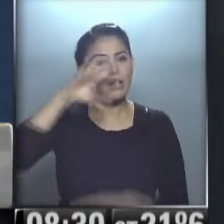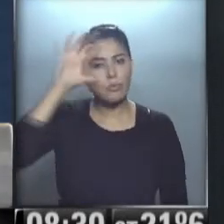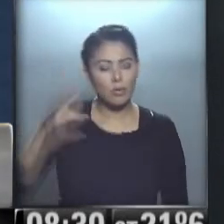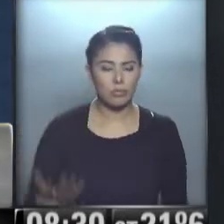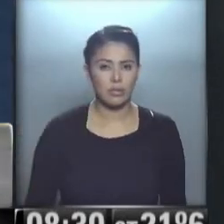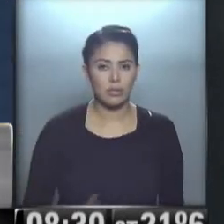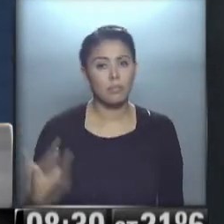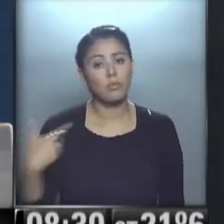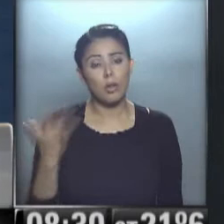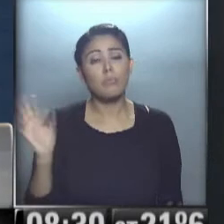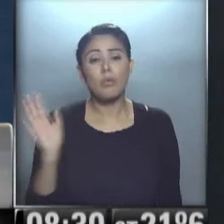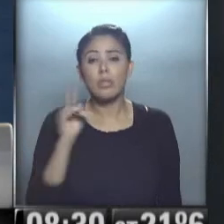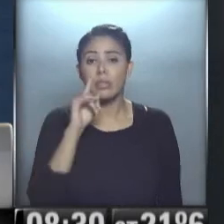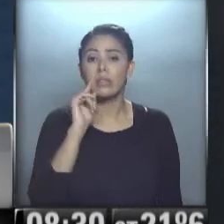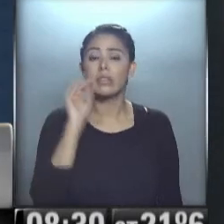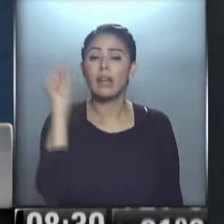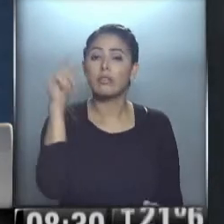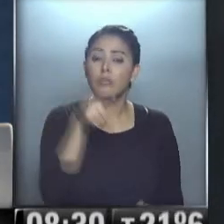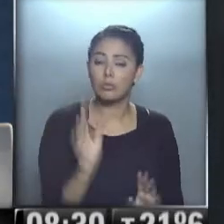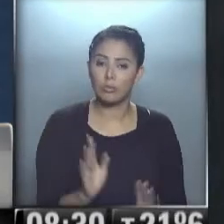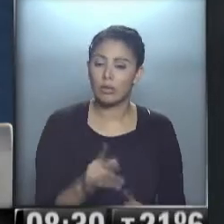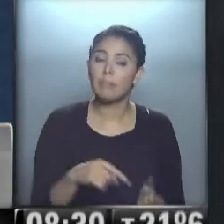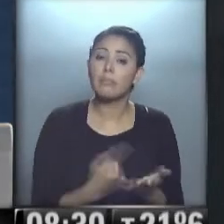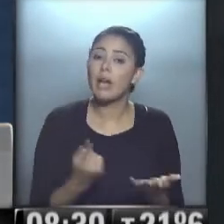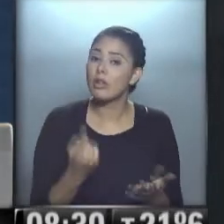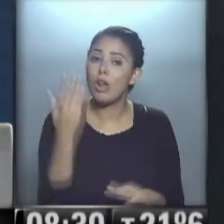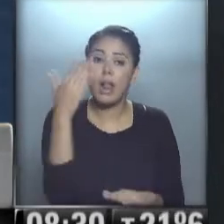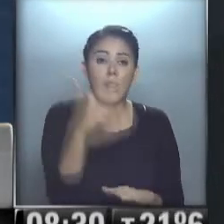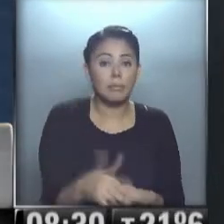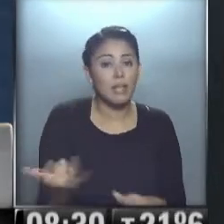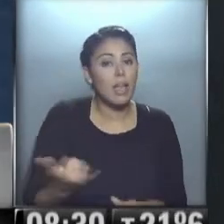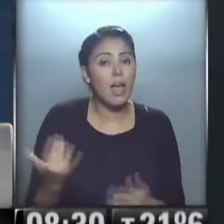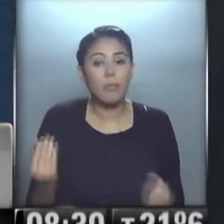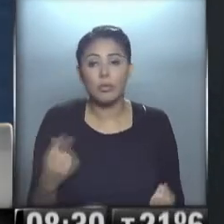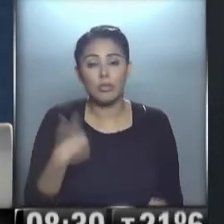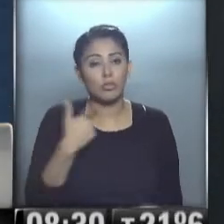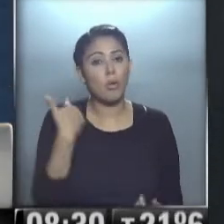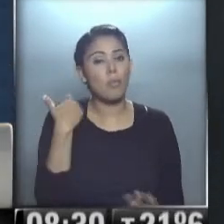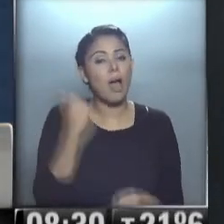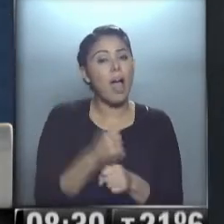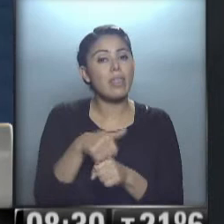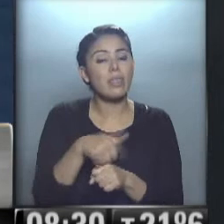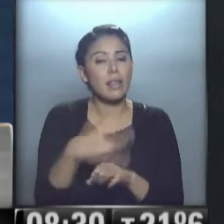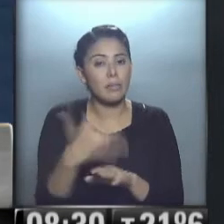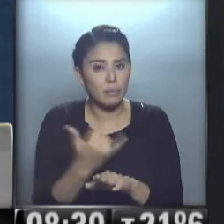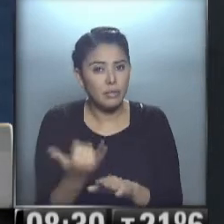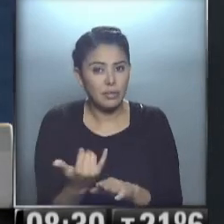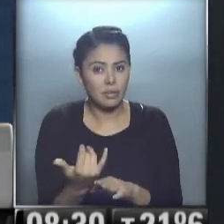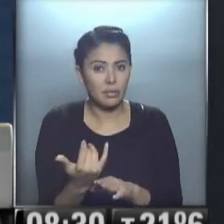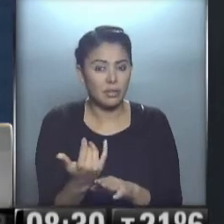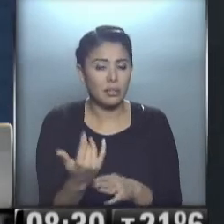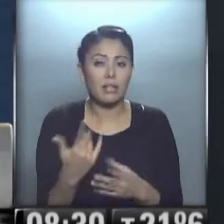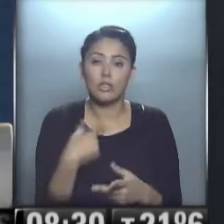que eventualmente pueden verse afectados, pero con las limitaciones desde el punto de vista de nuestra capacidad de intervención. Esto es, haciendo